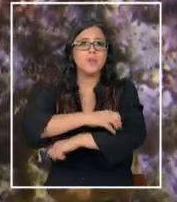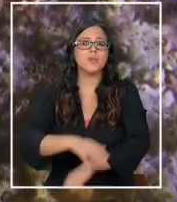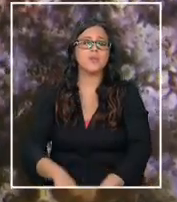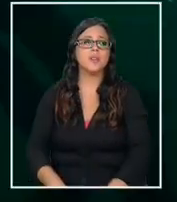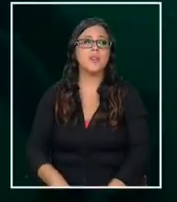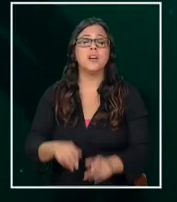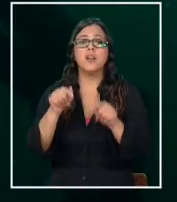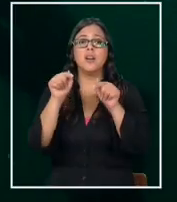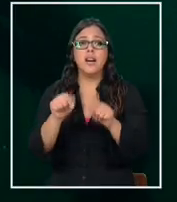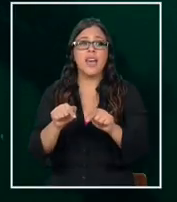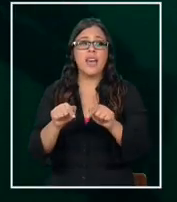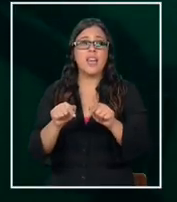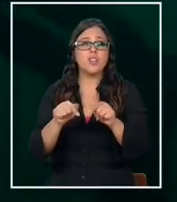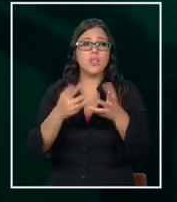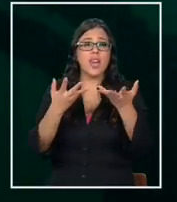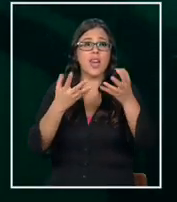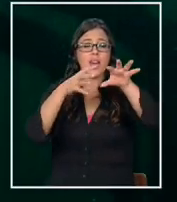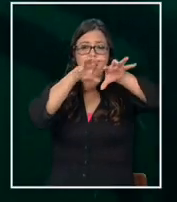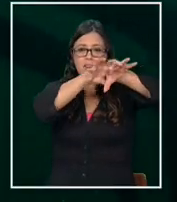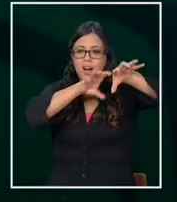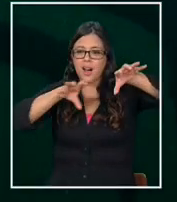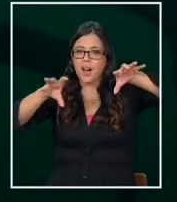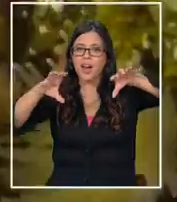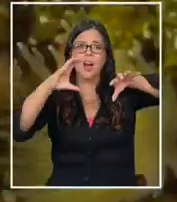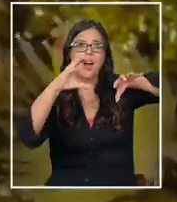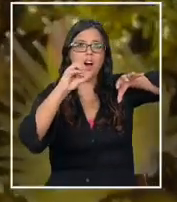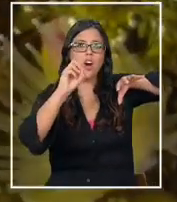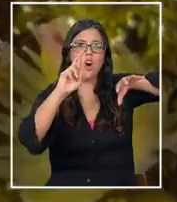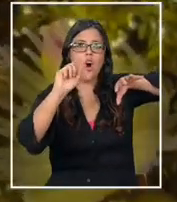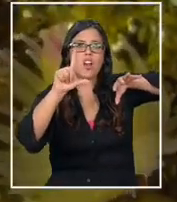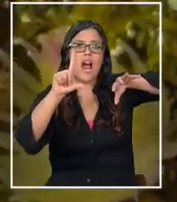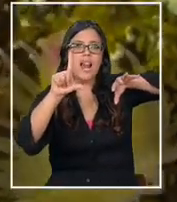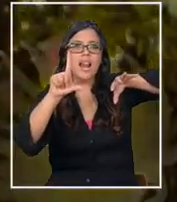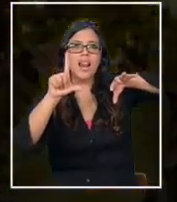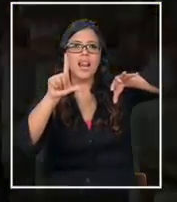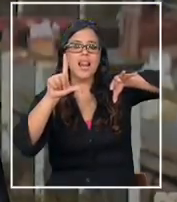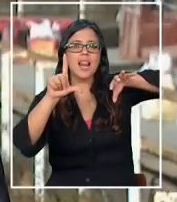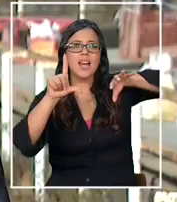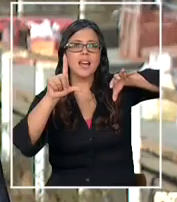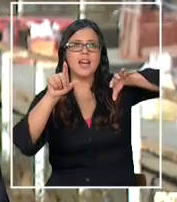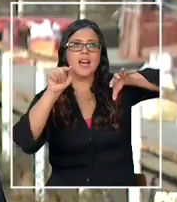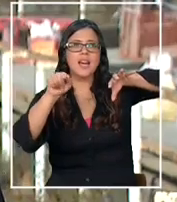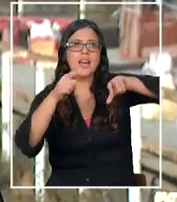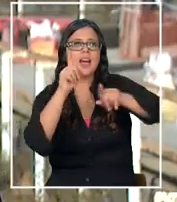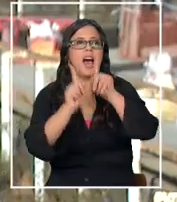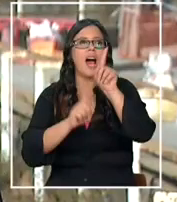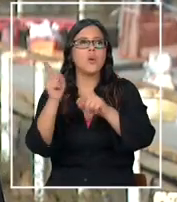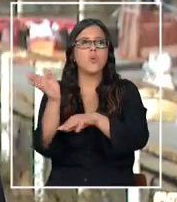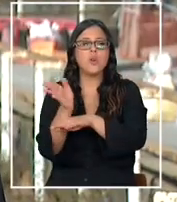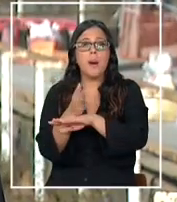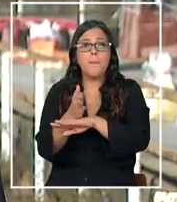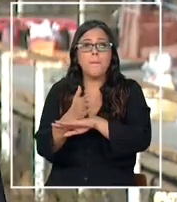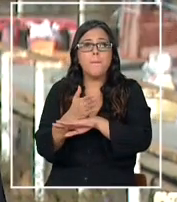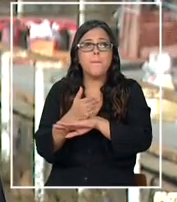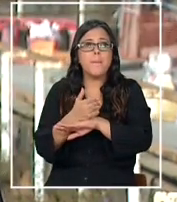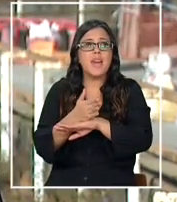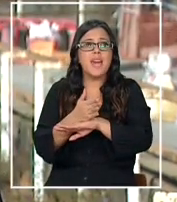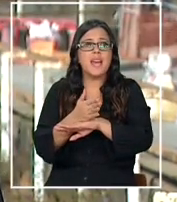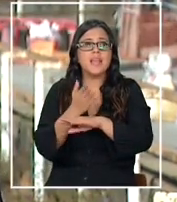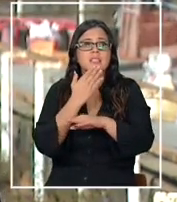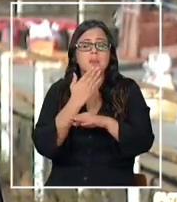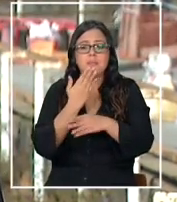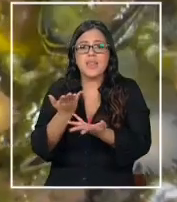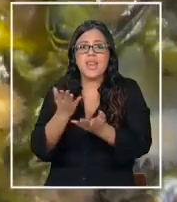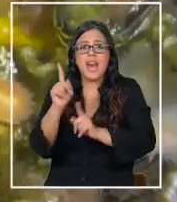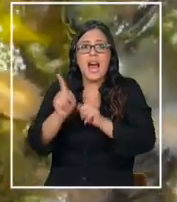Al formar estos grandes bancos de corales, altera la estructura 3D. Por ejemplo, el sitio donde hay peces que van a desovar, hay zonas de crianza para